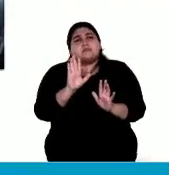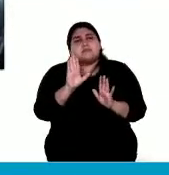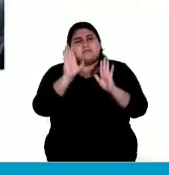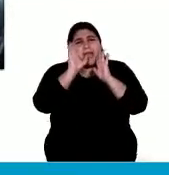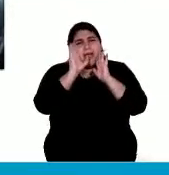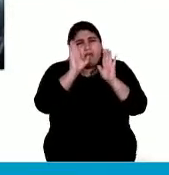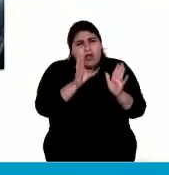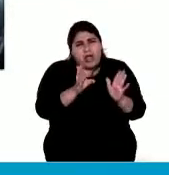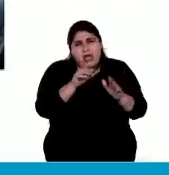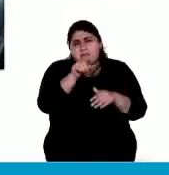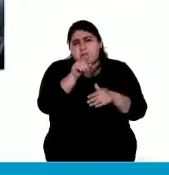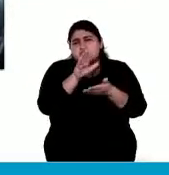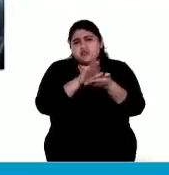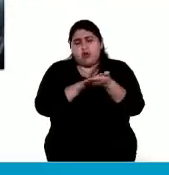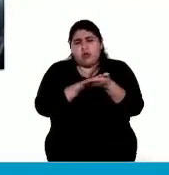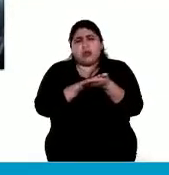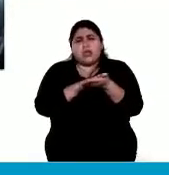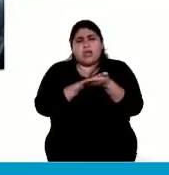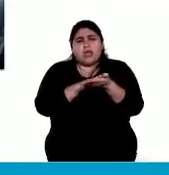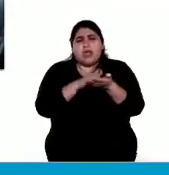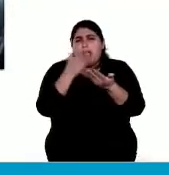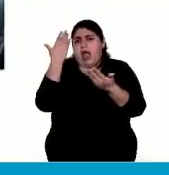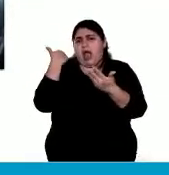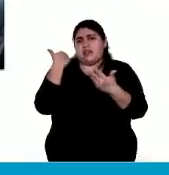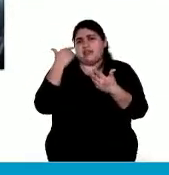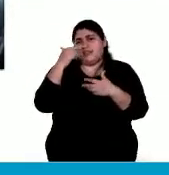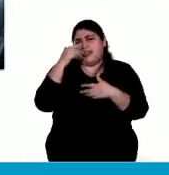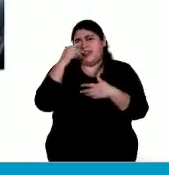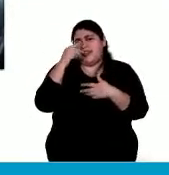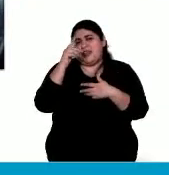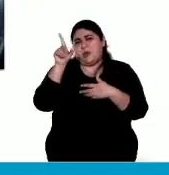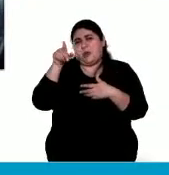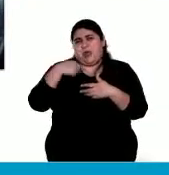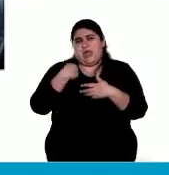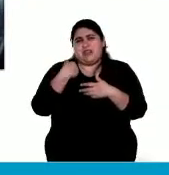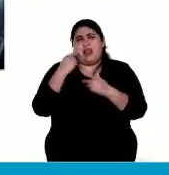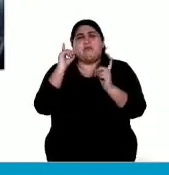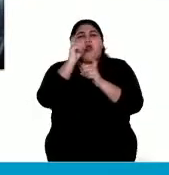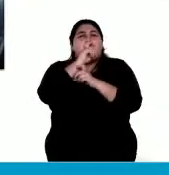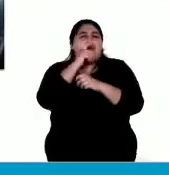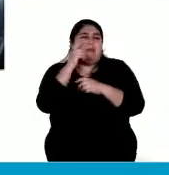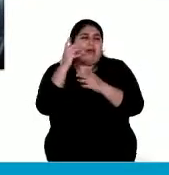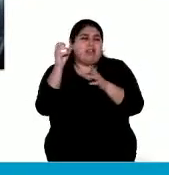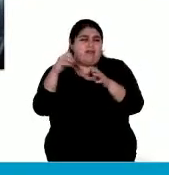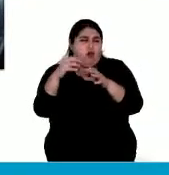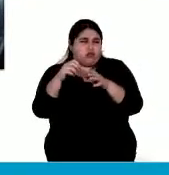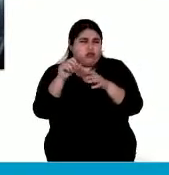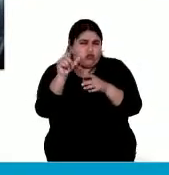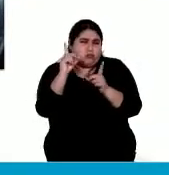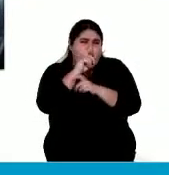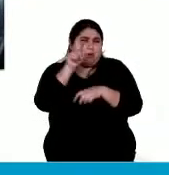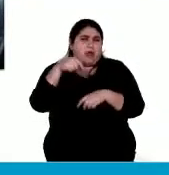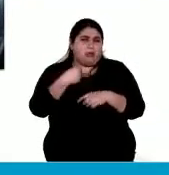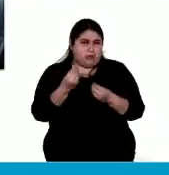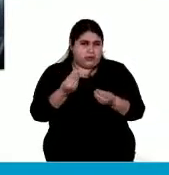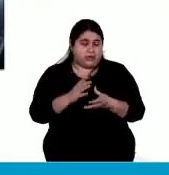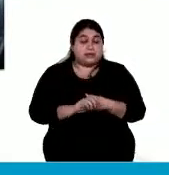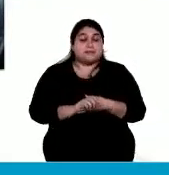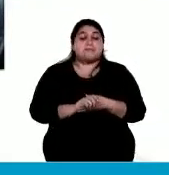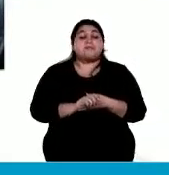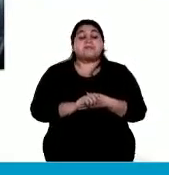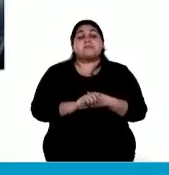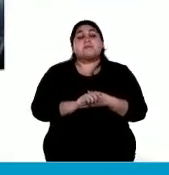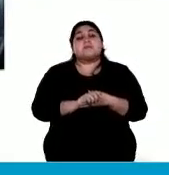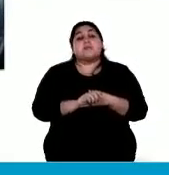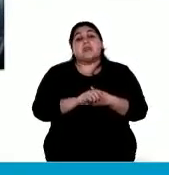enfocarme en lo que fue el conflicto que terminó dando origen al fondo. Y para entender, ¿sí?, la raíz